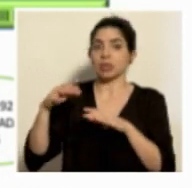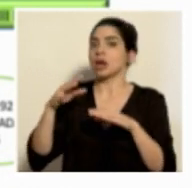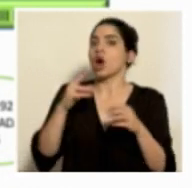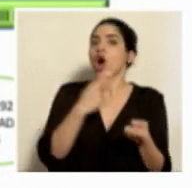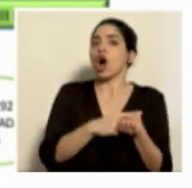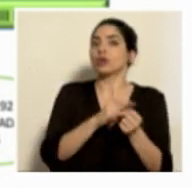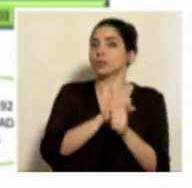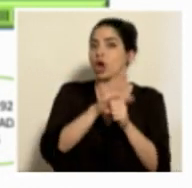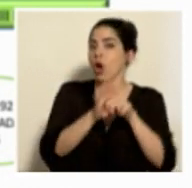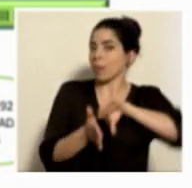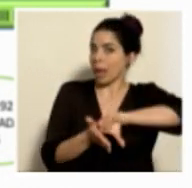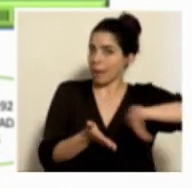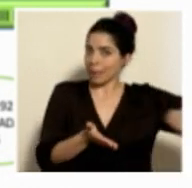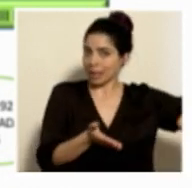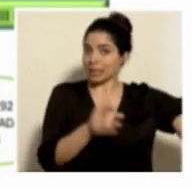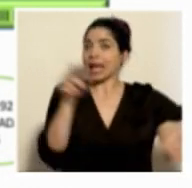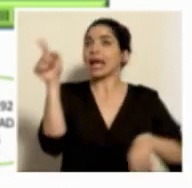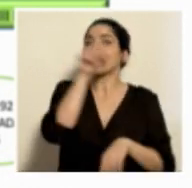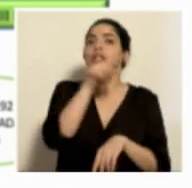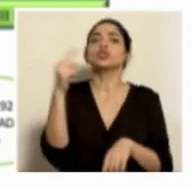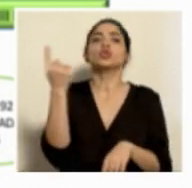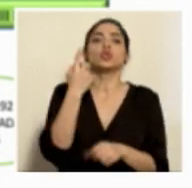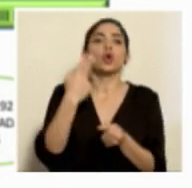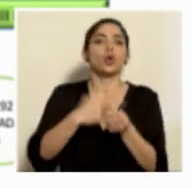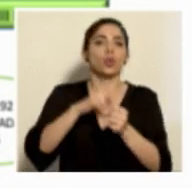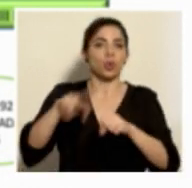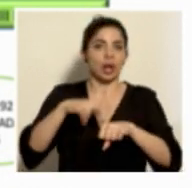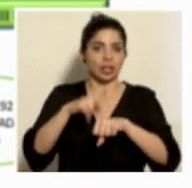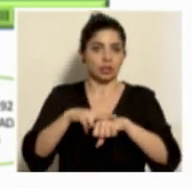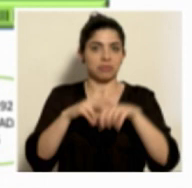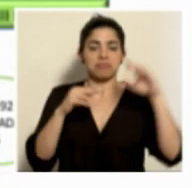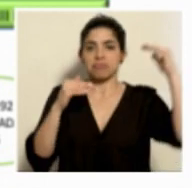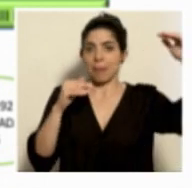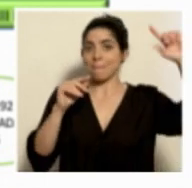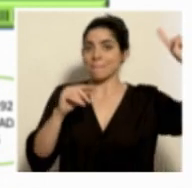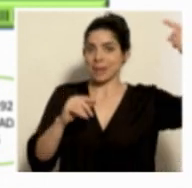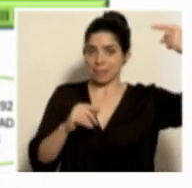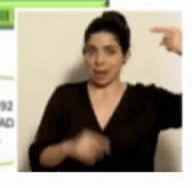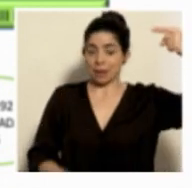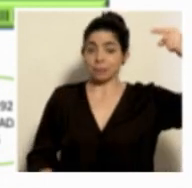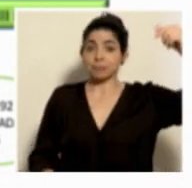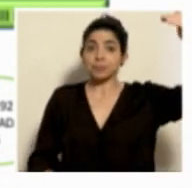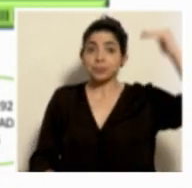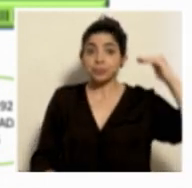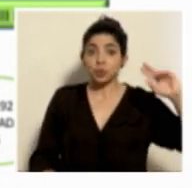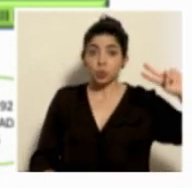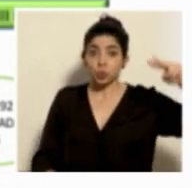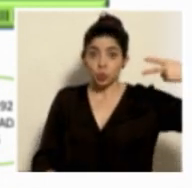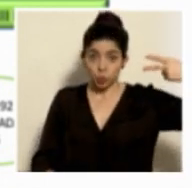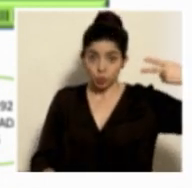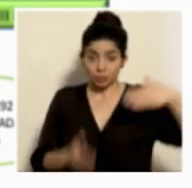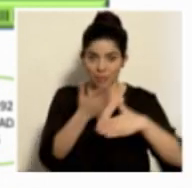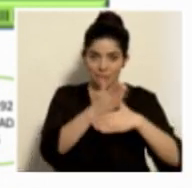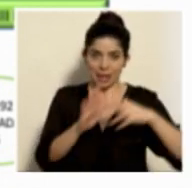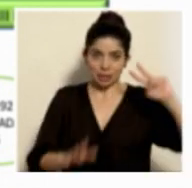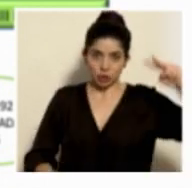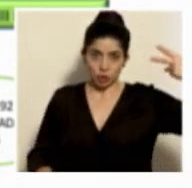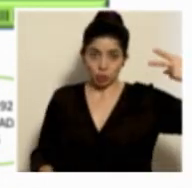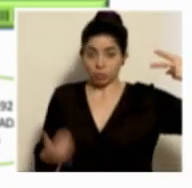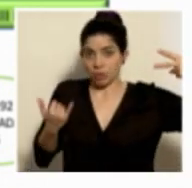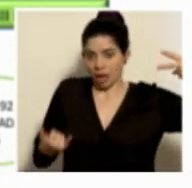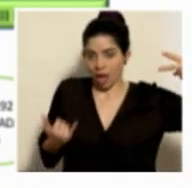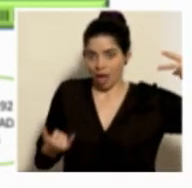SEACO. Esto es solo hospitales nacionales. Eso es fase 1. La fase 2, en la que estamos